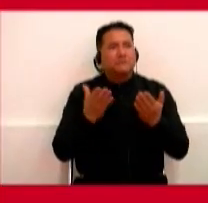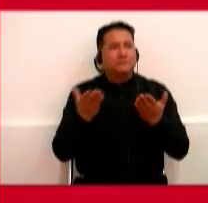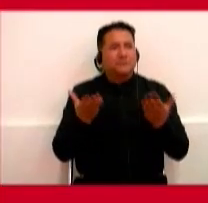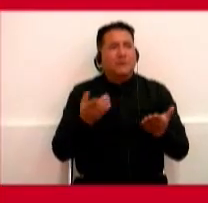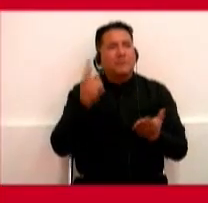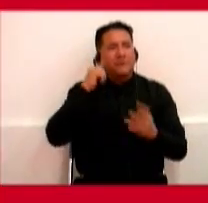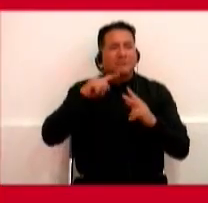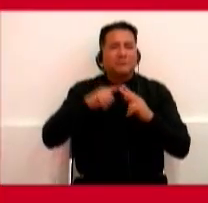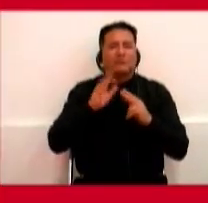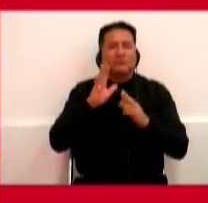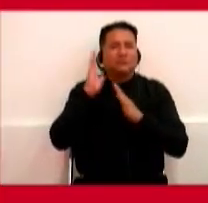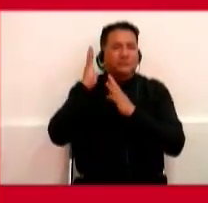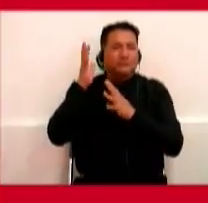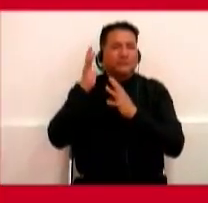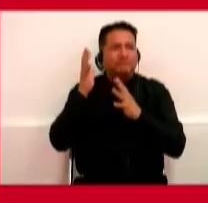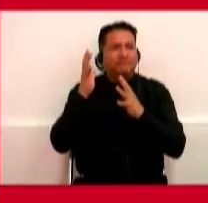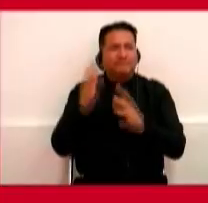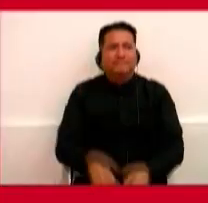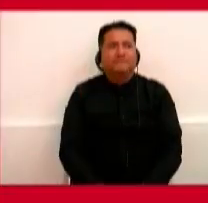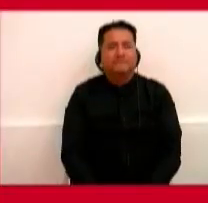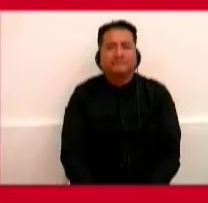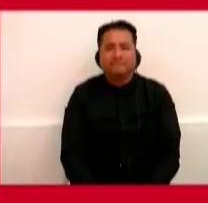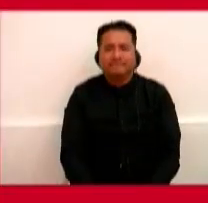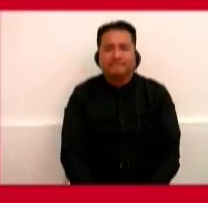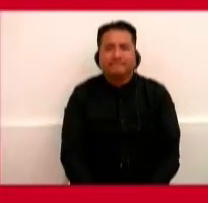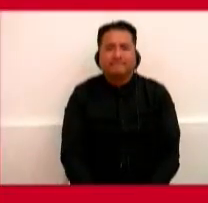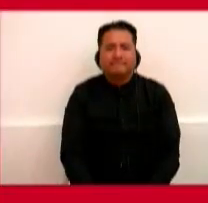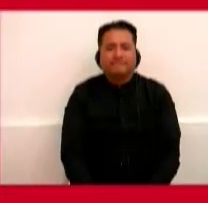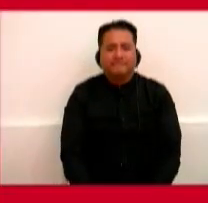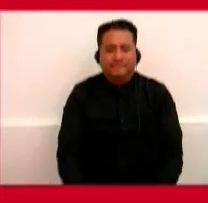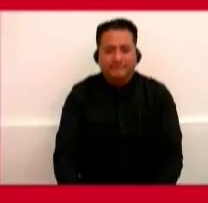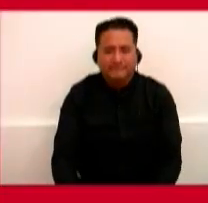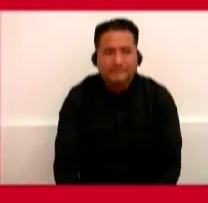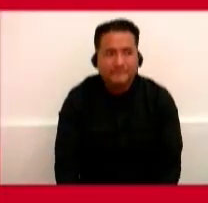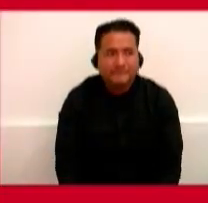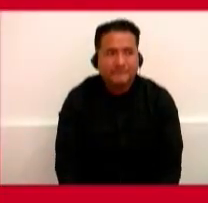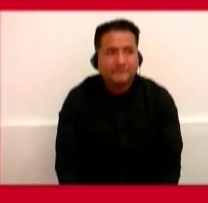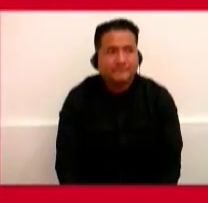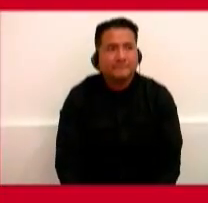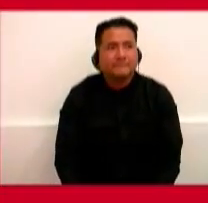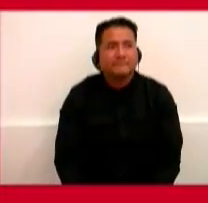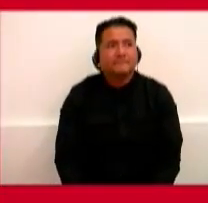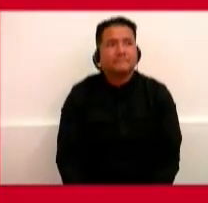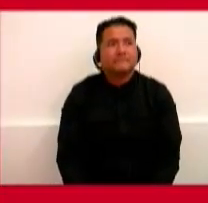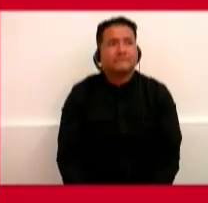para mejorar las operaciones de camiones de acarreo.